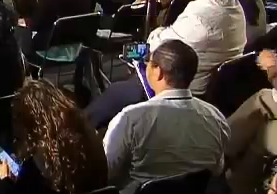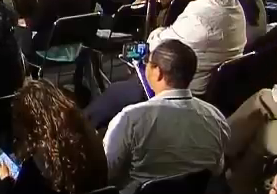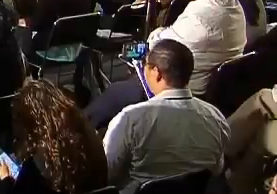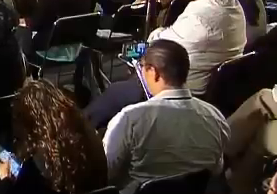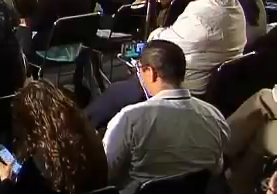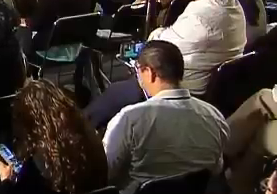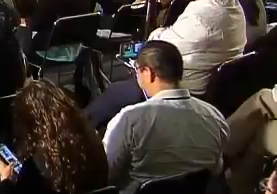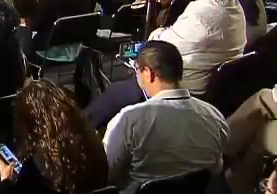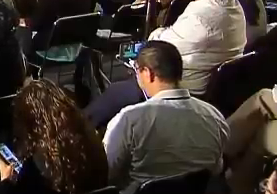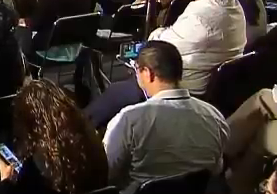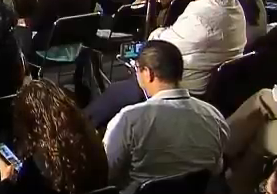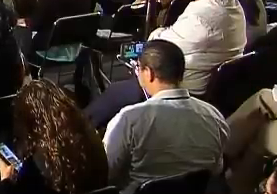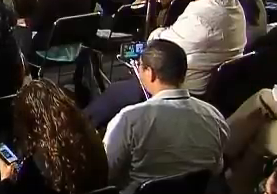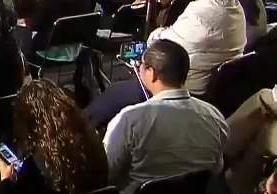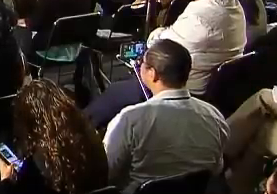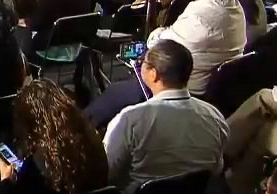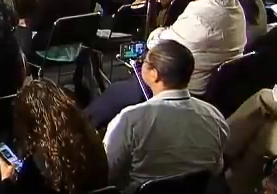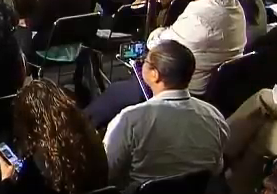hundido